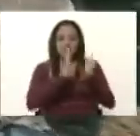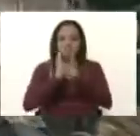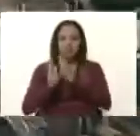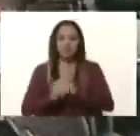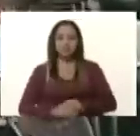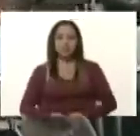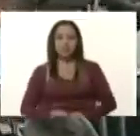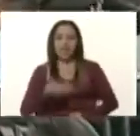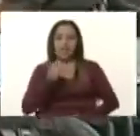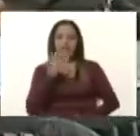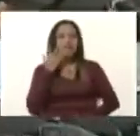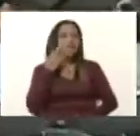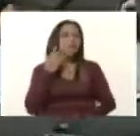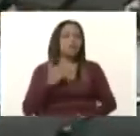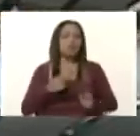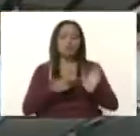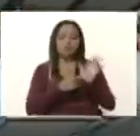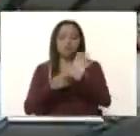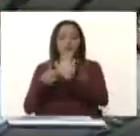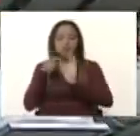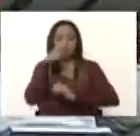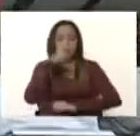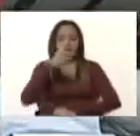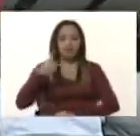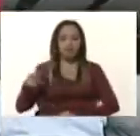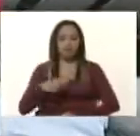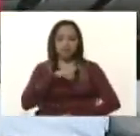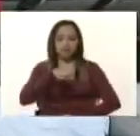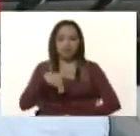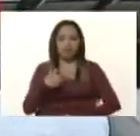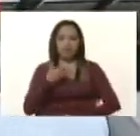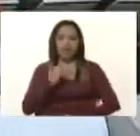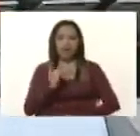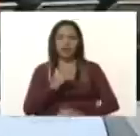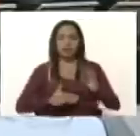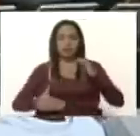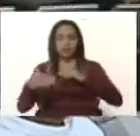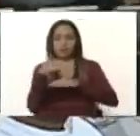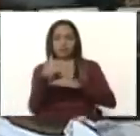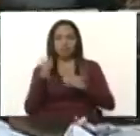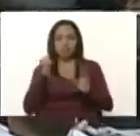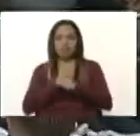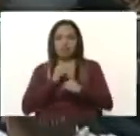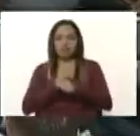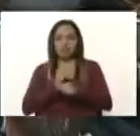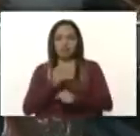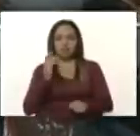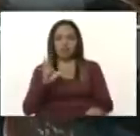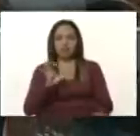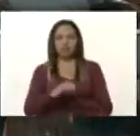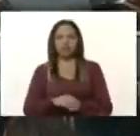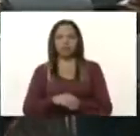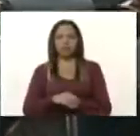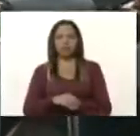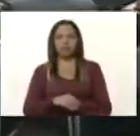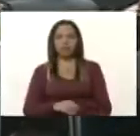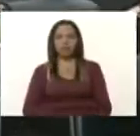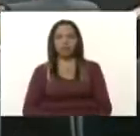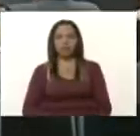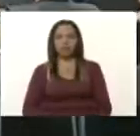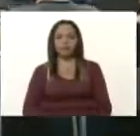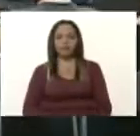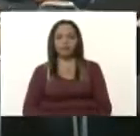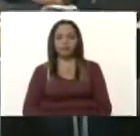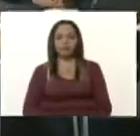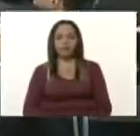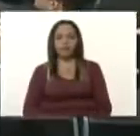Tomemos ejemplo del pueblo. Nosotros que estamos en los máximos cargos del país. Compañero Quevedo, que está